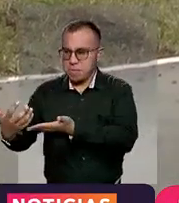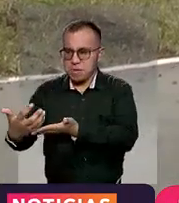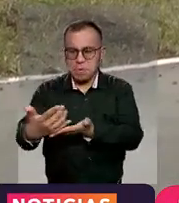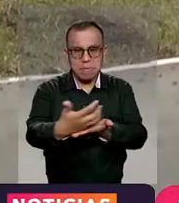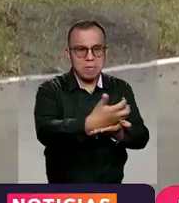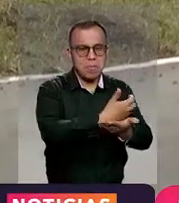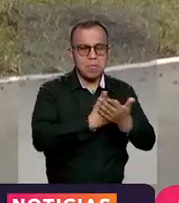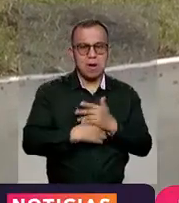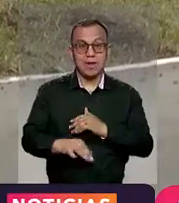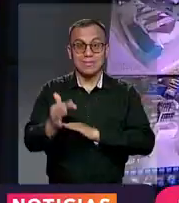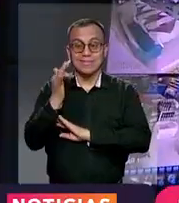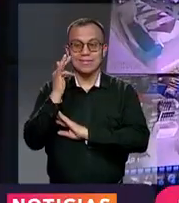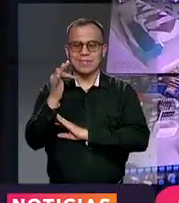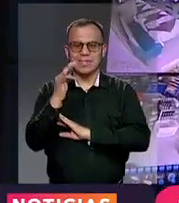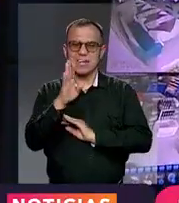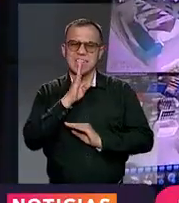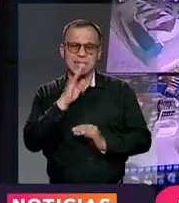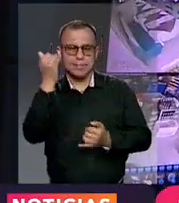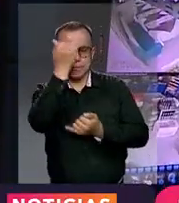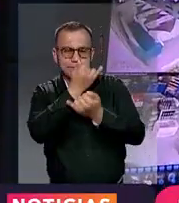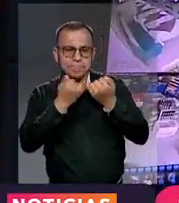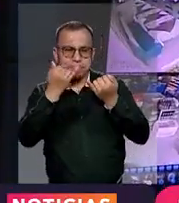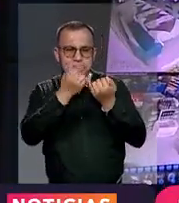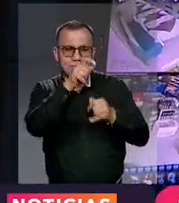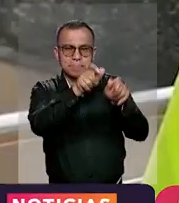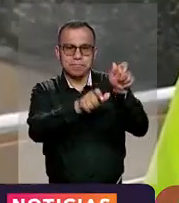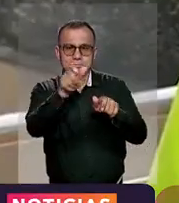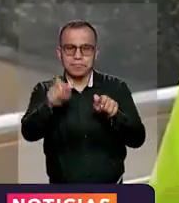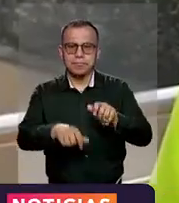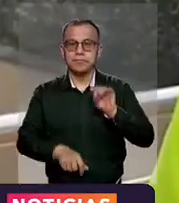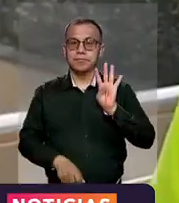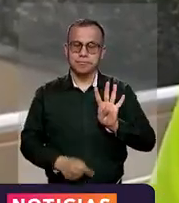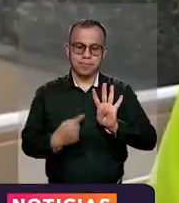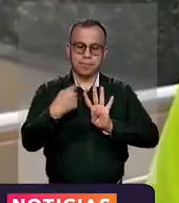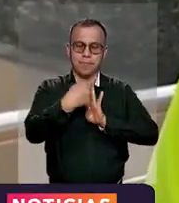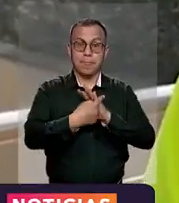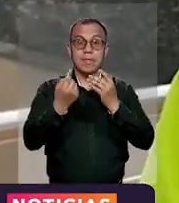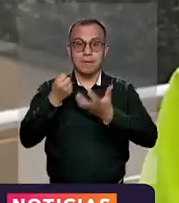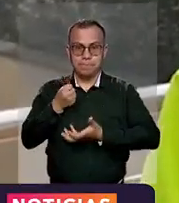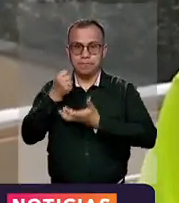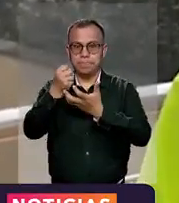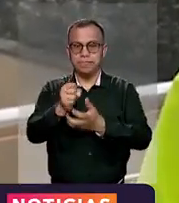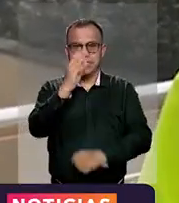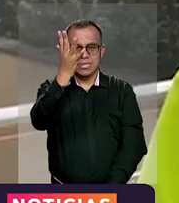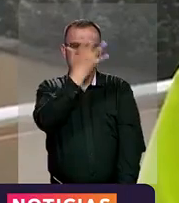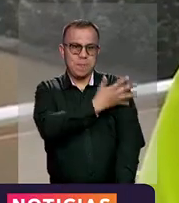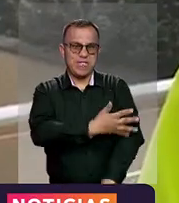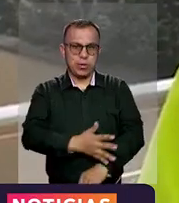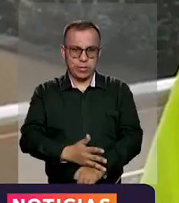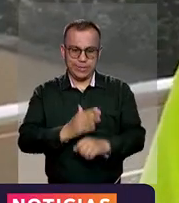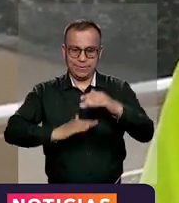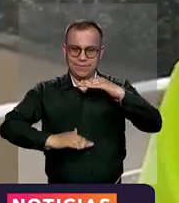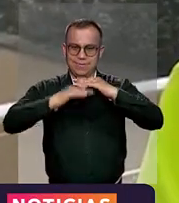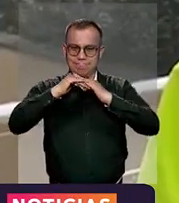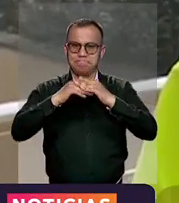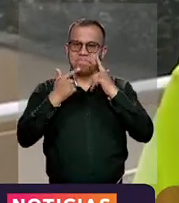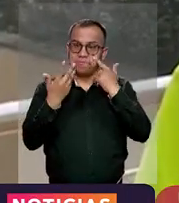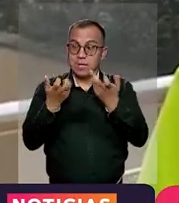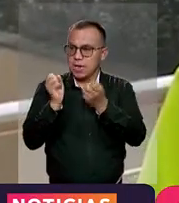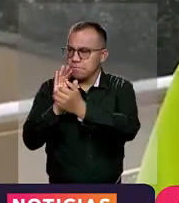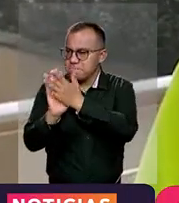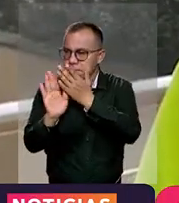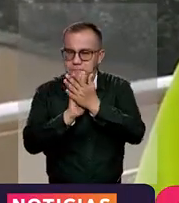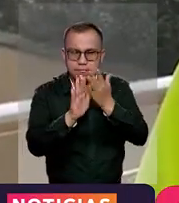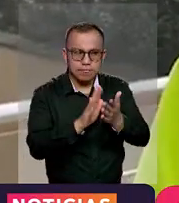testimonios de los testigos para identificar a los delincuentes. Ofrecemos una recompensa hasta de 5 millones de pesos para quien nos suministre